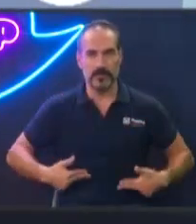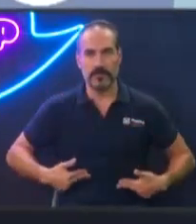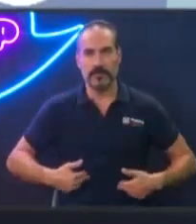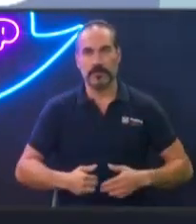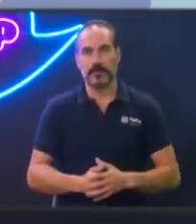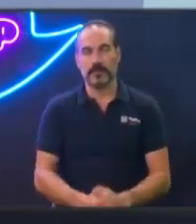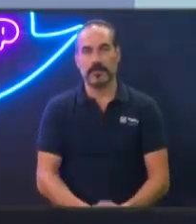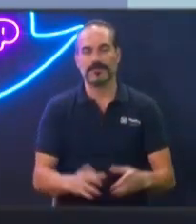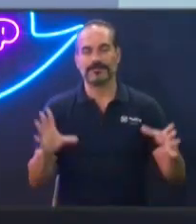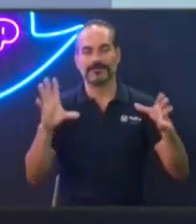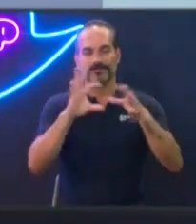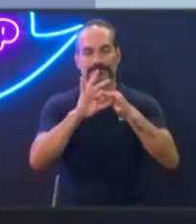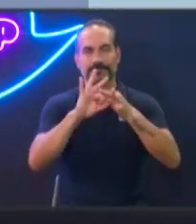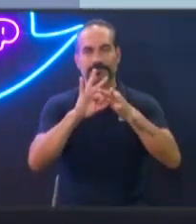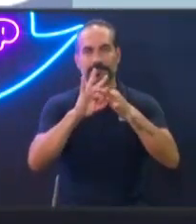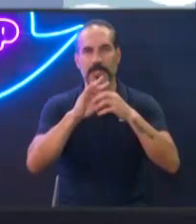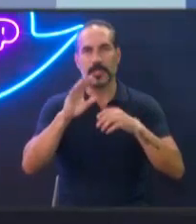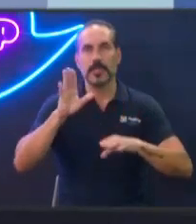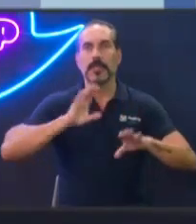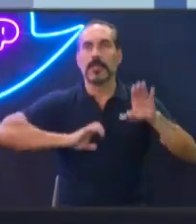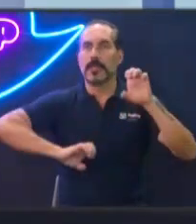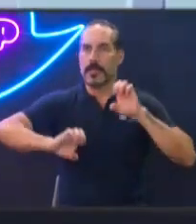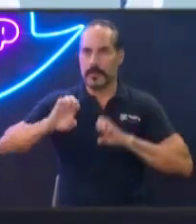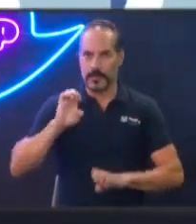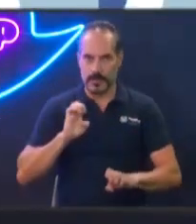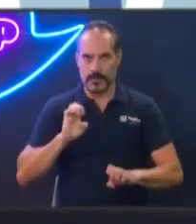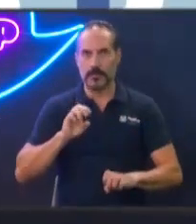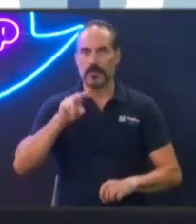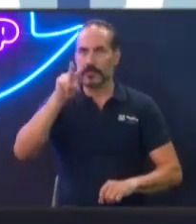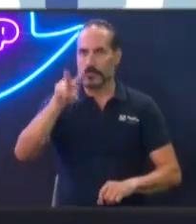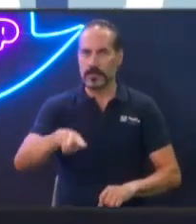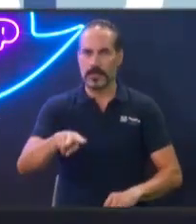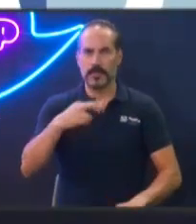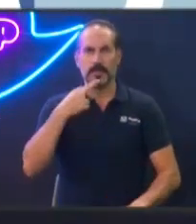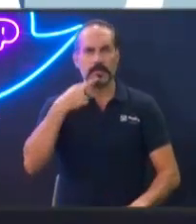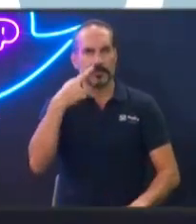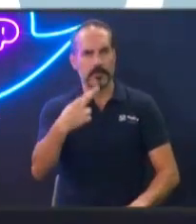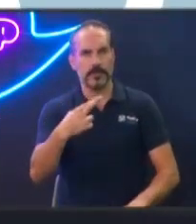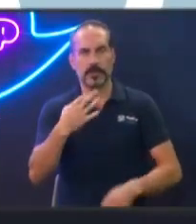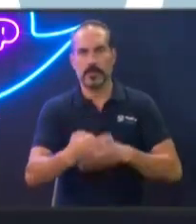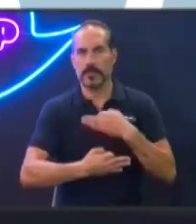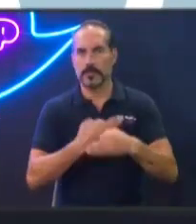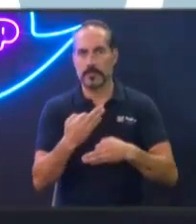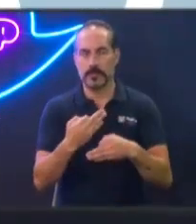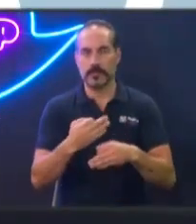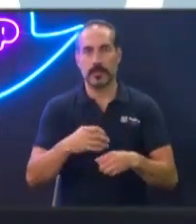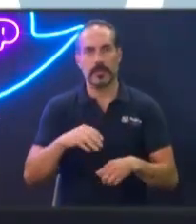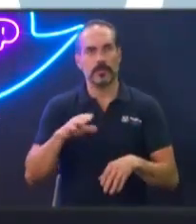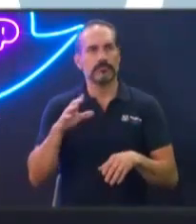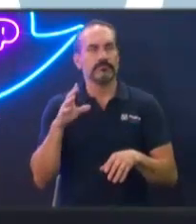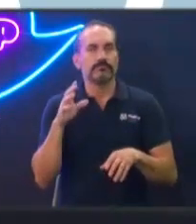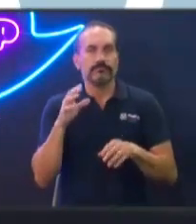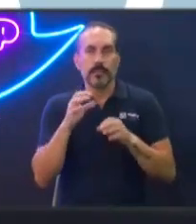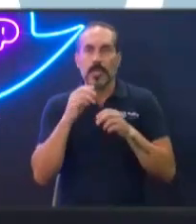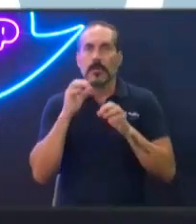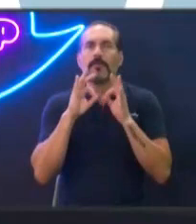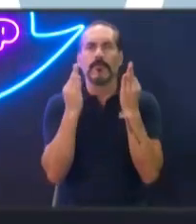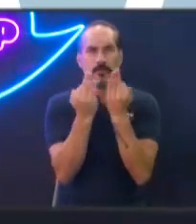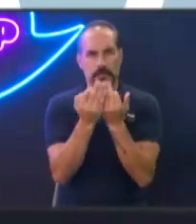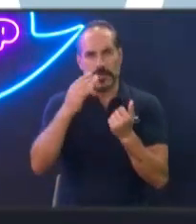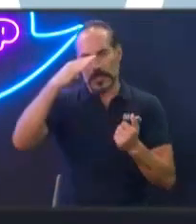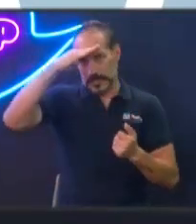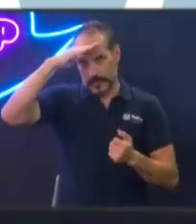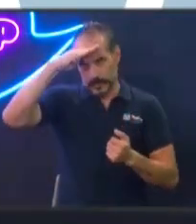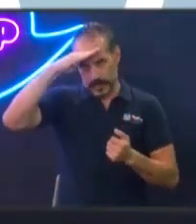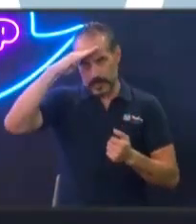está vinculado y pues este evento da respuesta a pues toda esta parte filosófica e ideológica que este pues